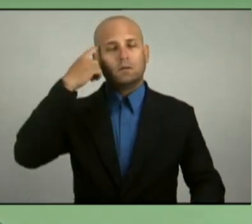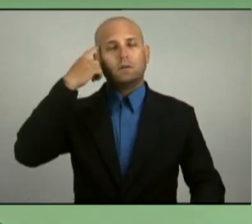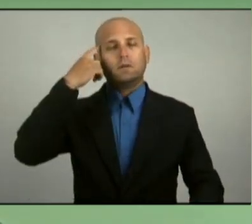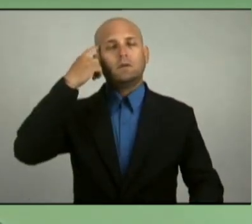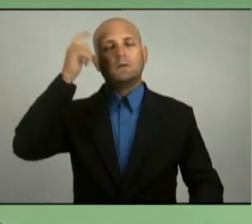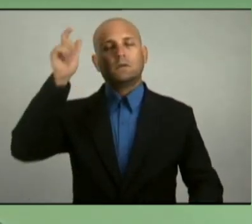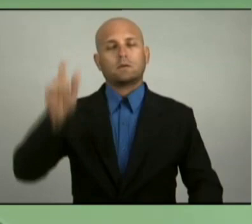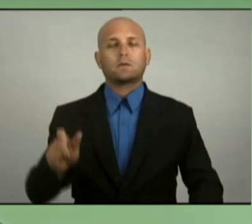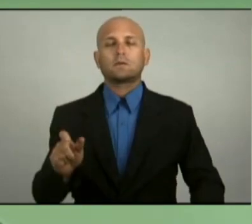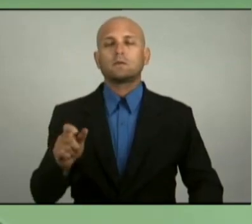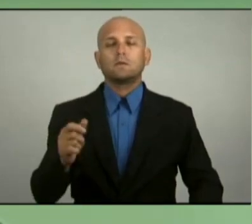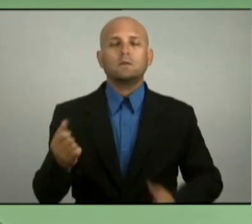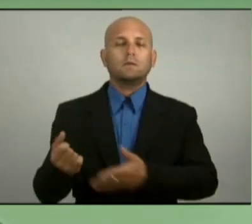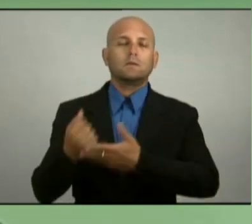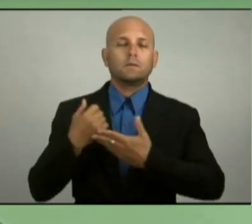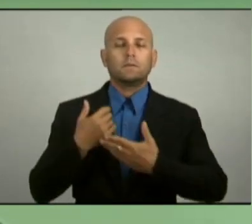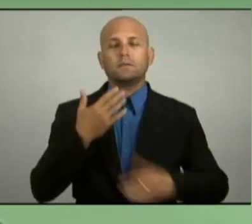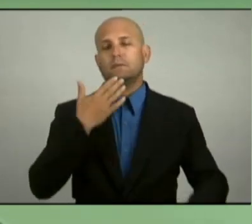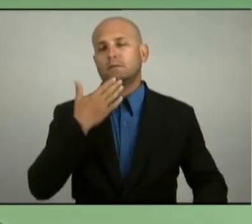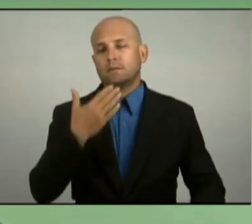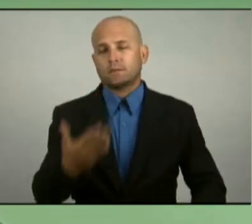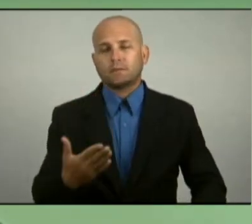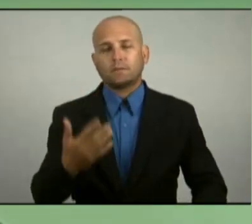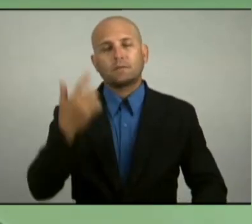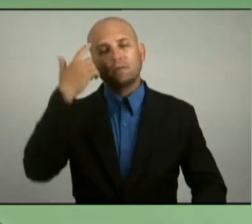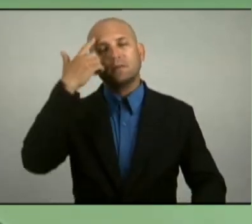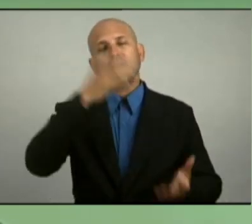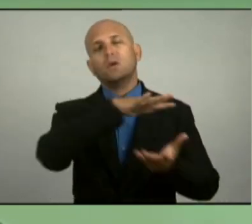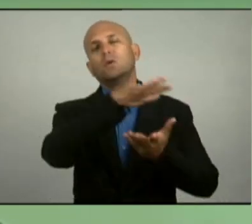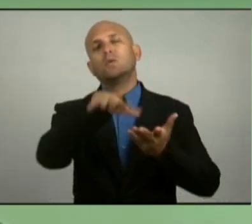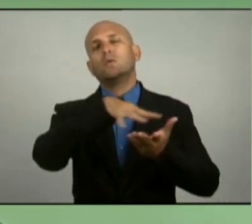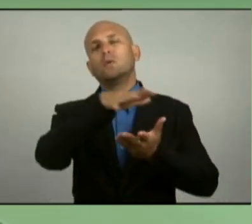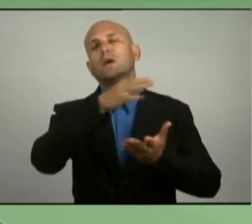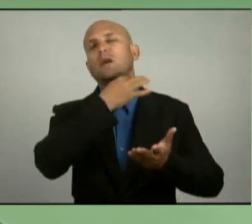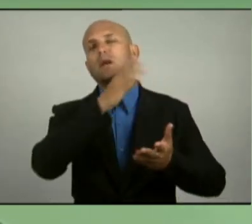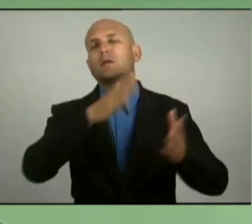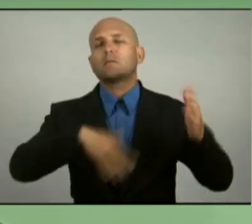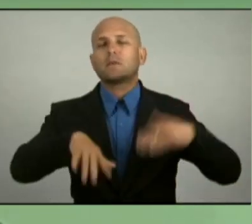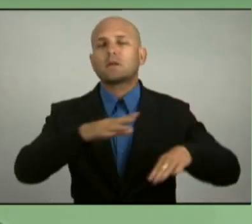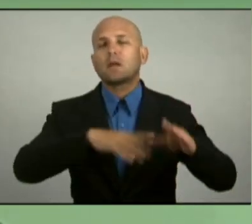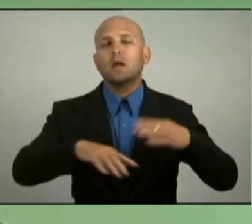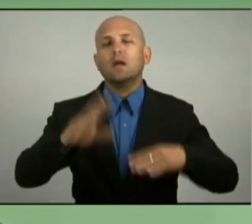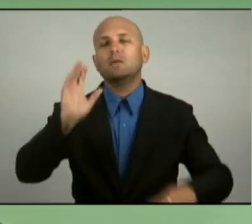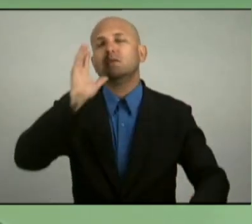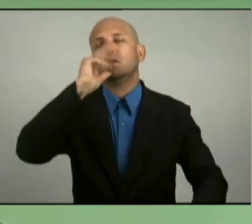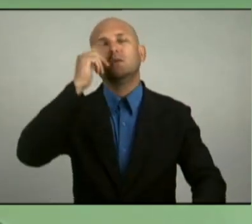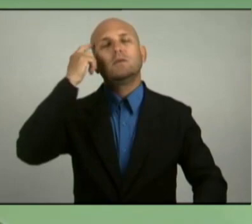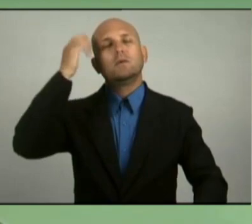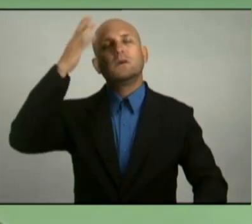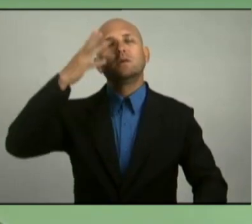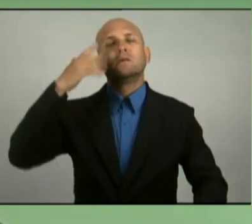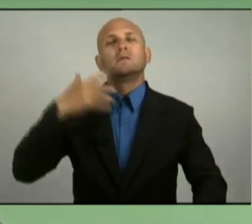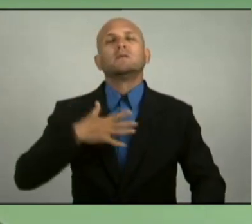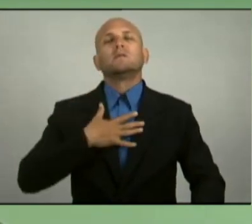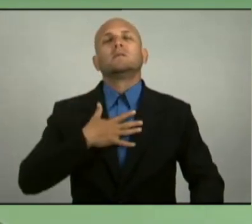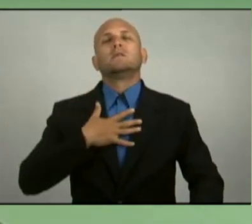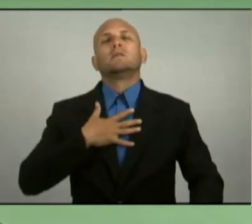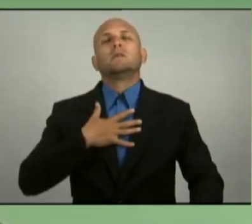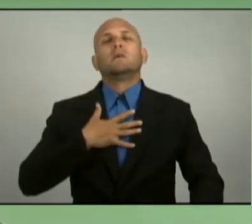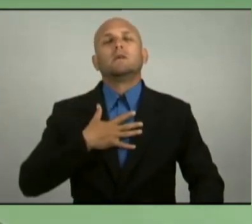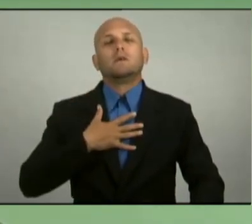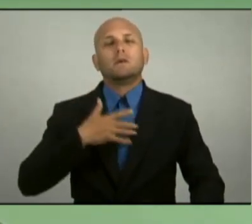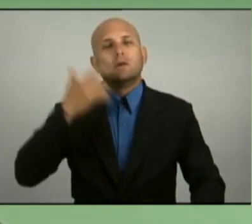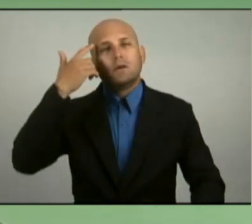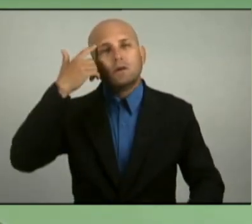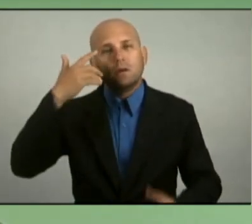sea grata o de un lugar que has visitado Y eso te va un poco apartando esa idea di que tienes que te ha venido de como digo